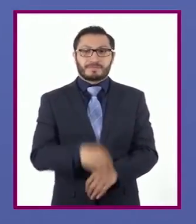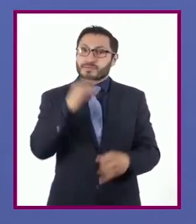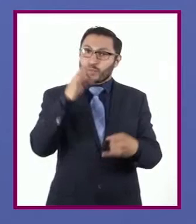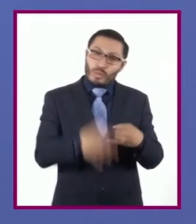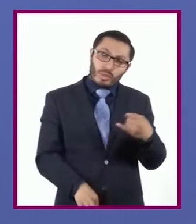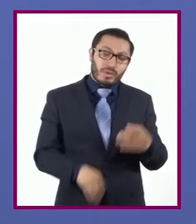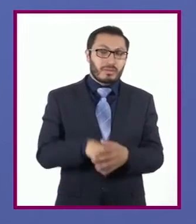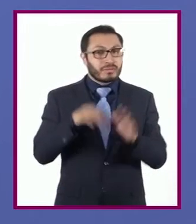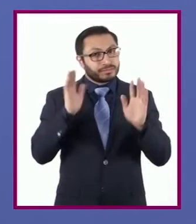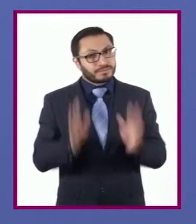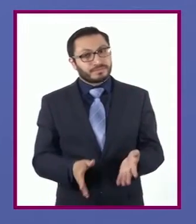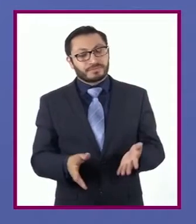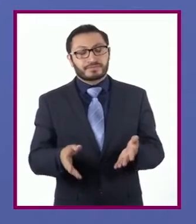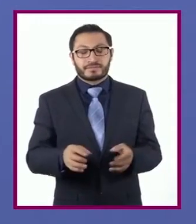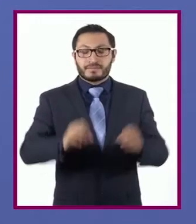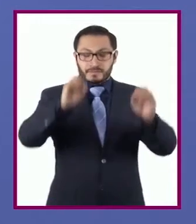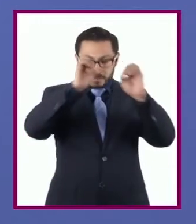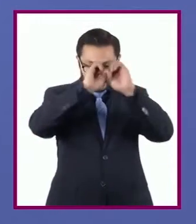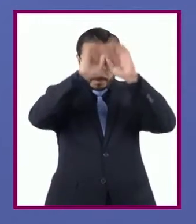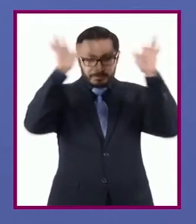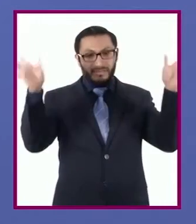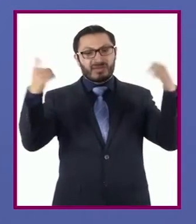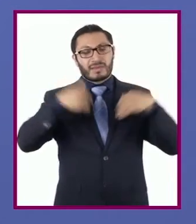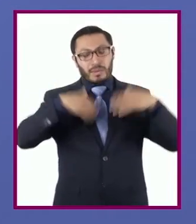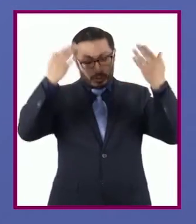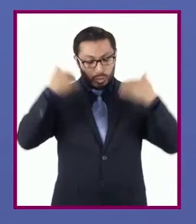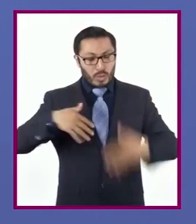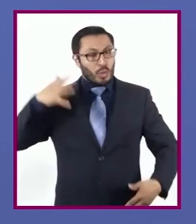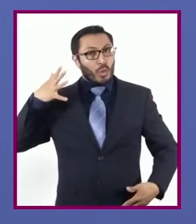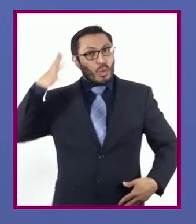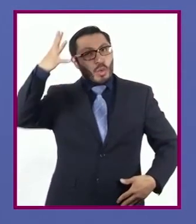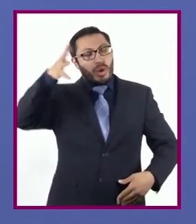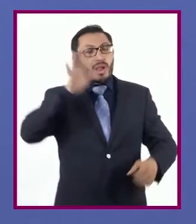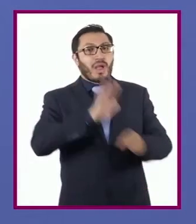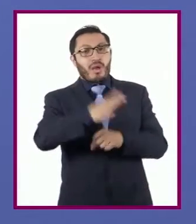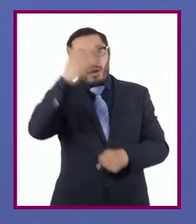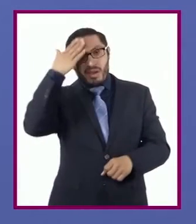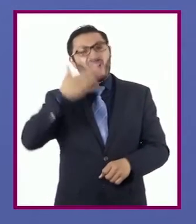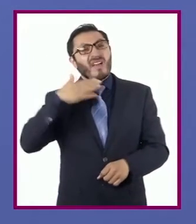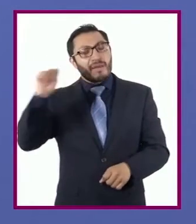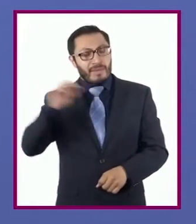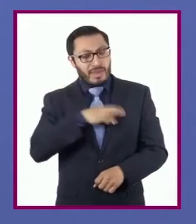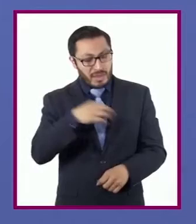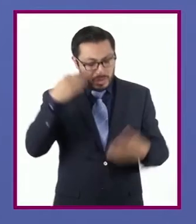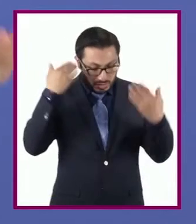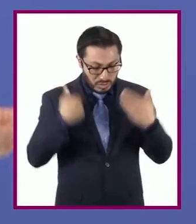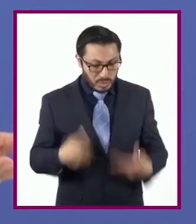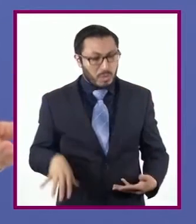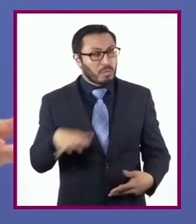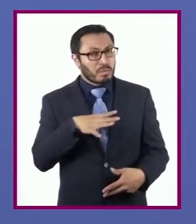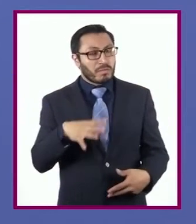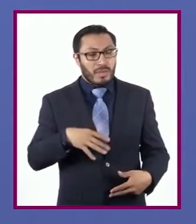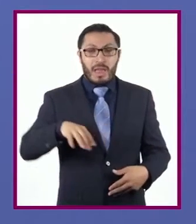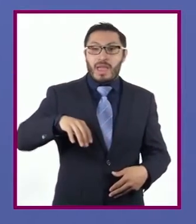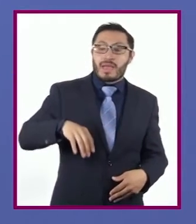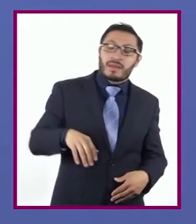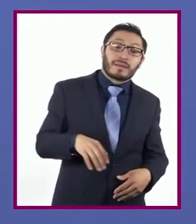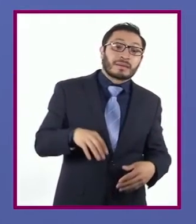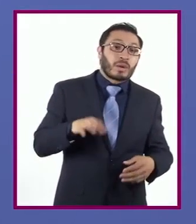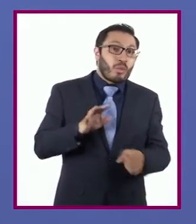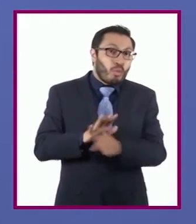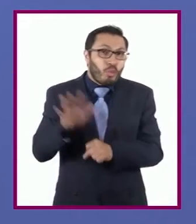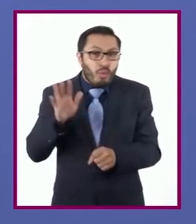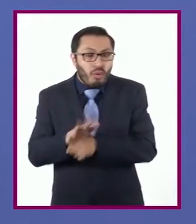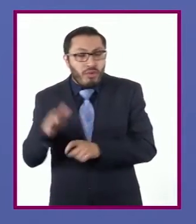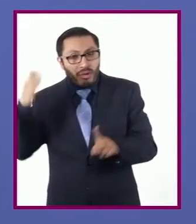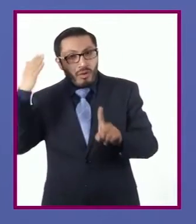Finalmente, una vez que ya tengo claro cómo me veo ahora, qué capacidades y habilidades tengo, y por el otro lado, cuál es el